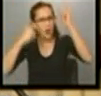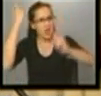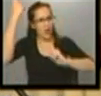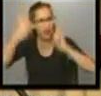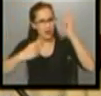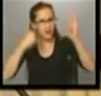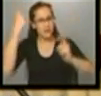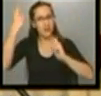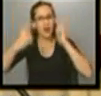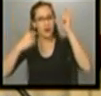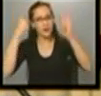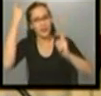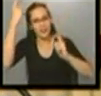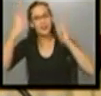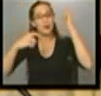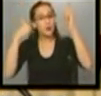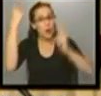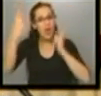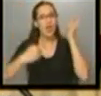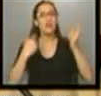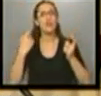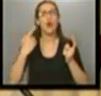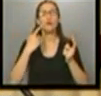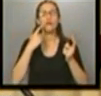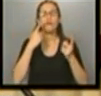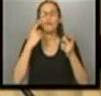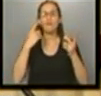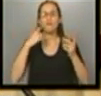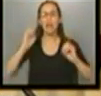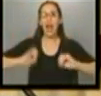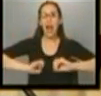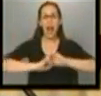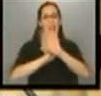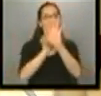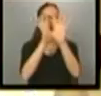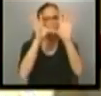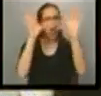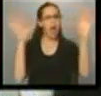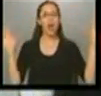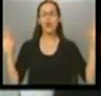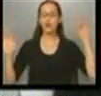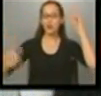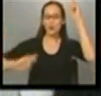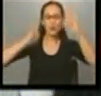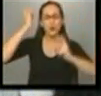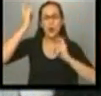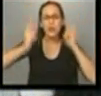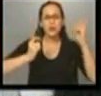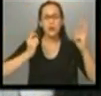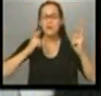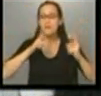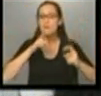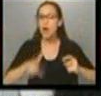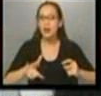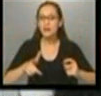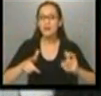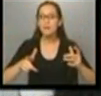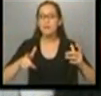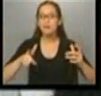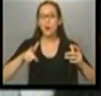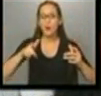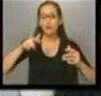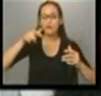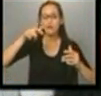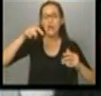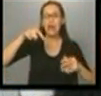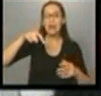Era con colores y de una nitidez brutal. Tan brutal que no era de acá, no era de la tierra.